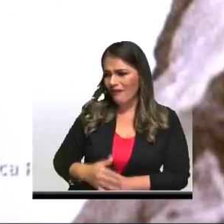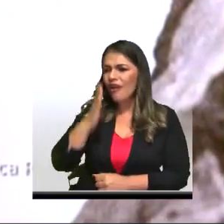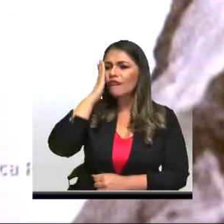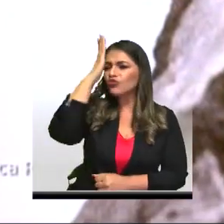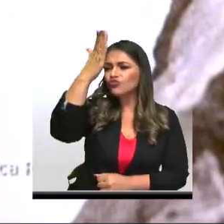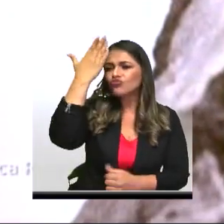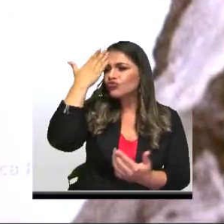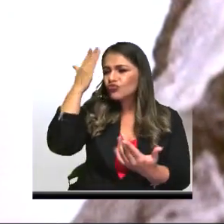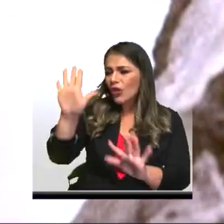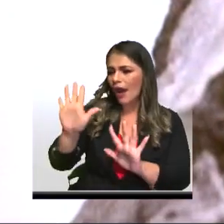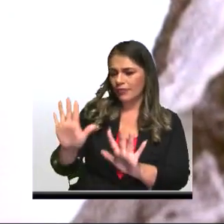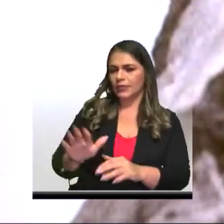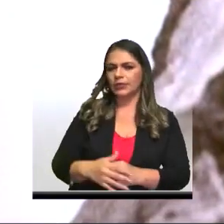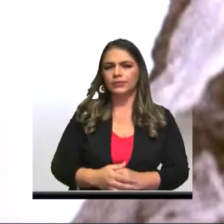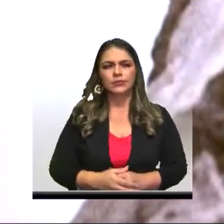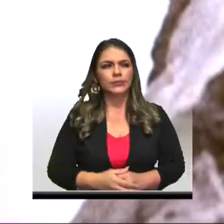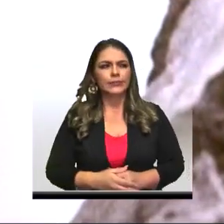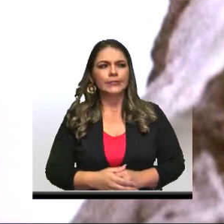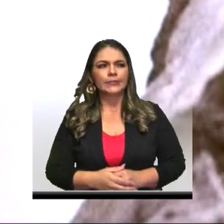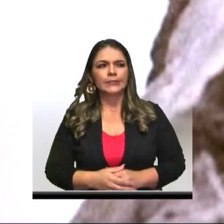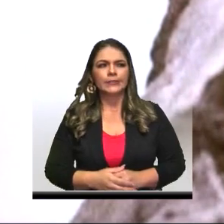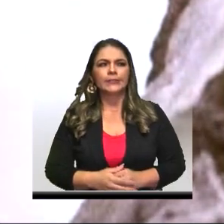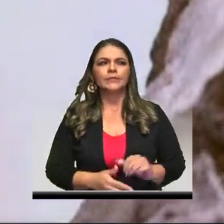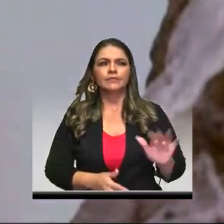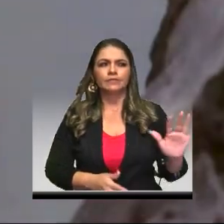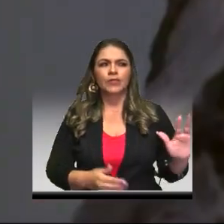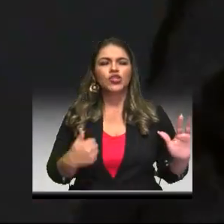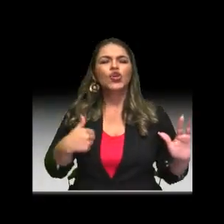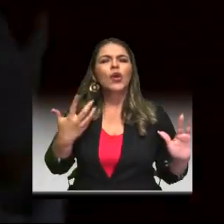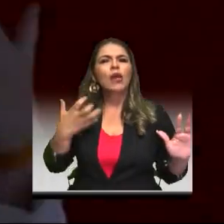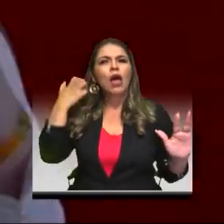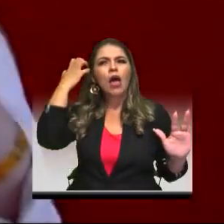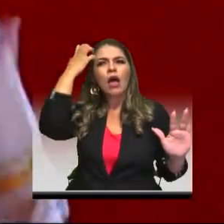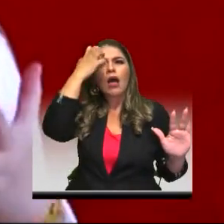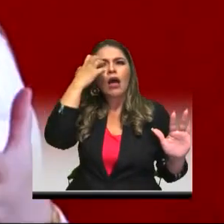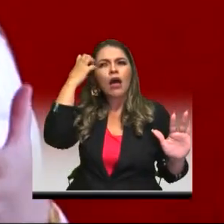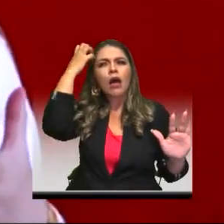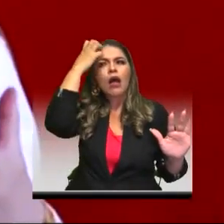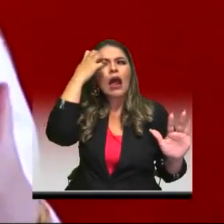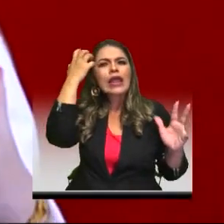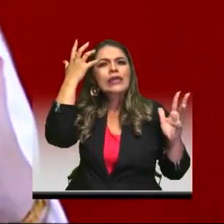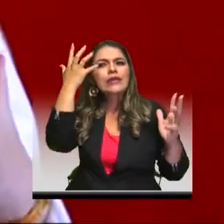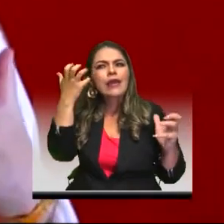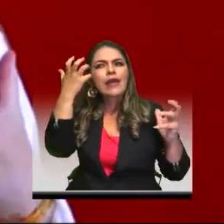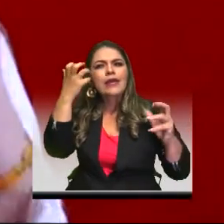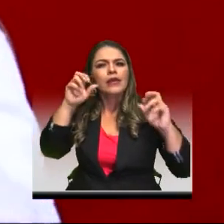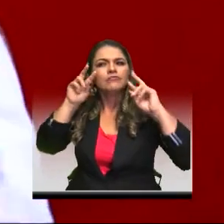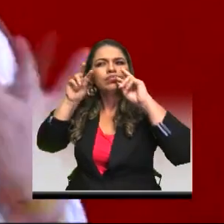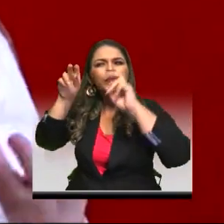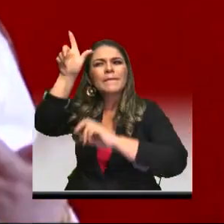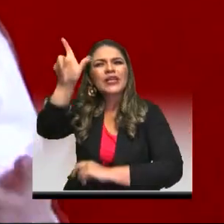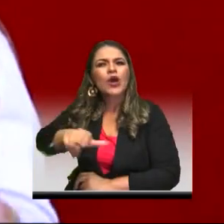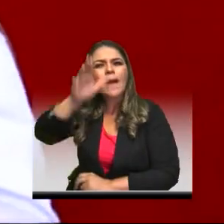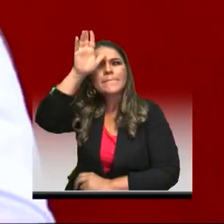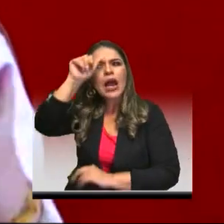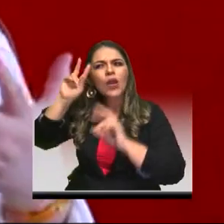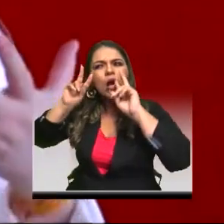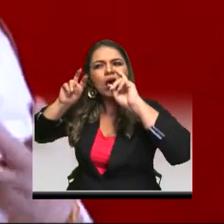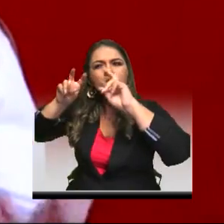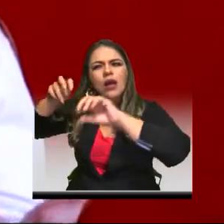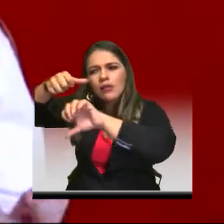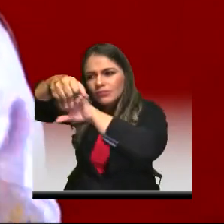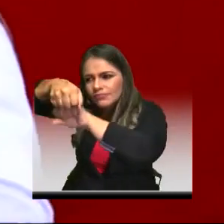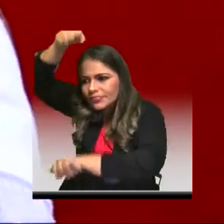vida, ¿no? Pero yo quería estar en la mente de esas personas perversas, o sea, para poder entender y